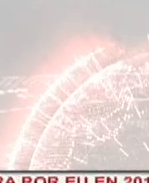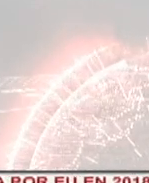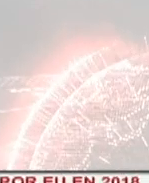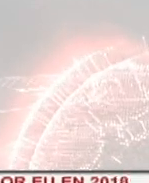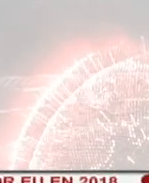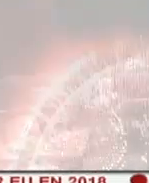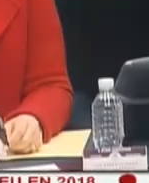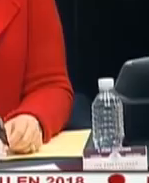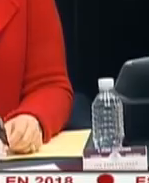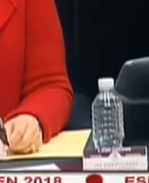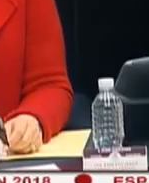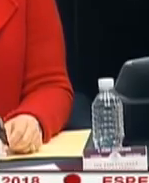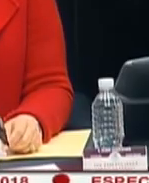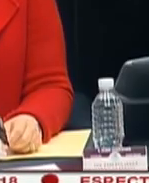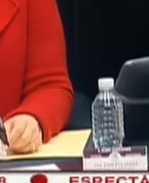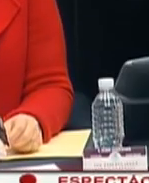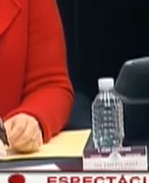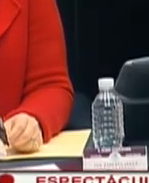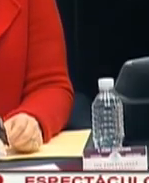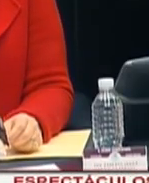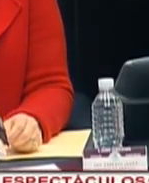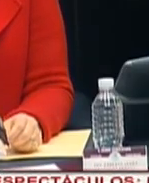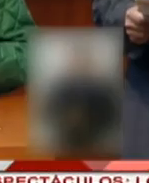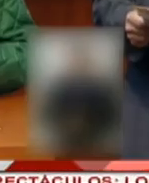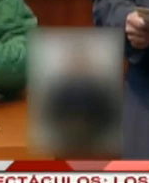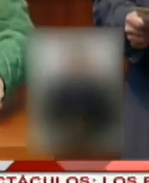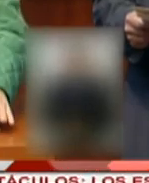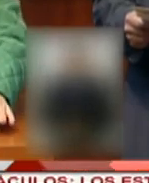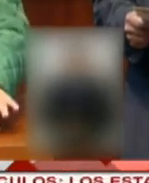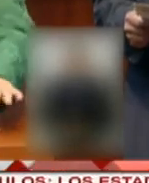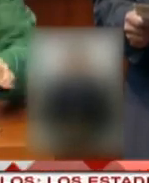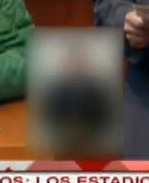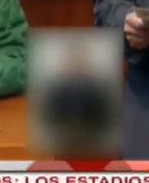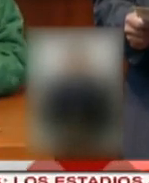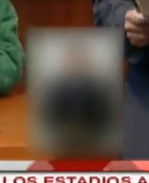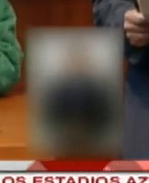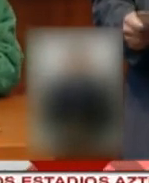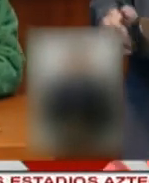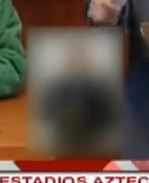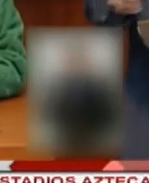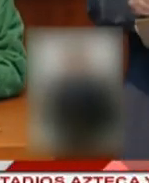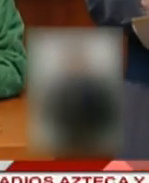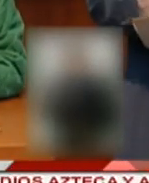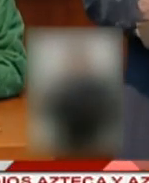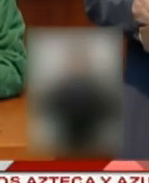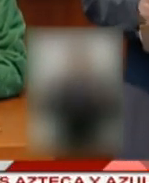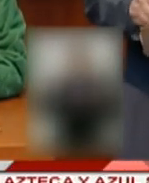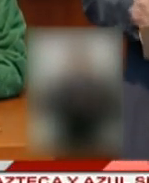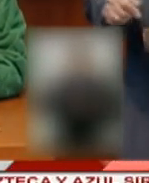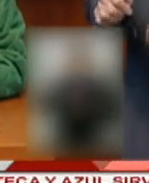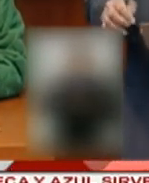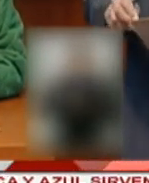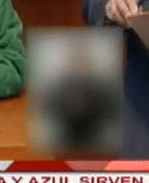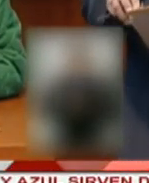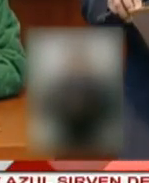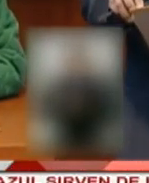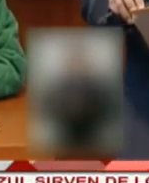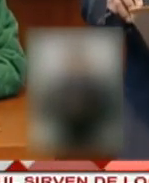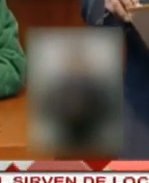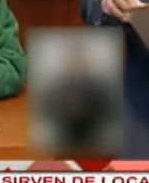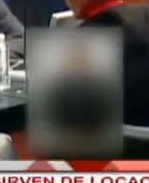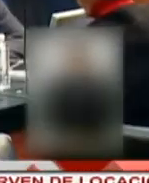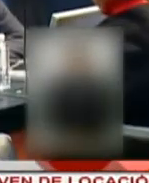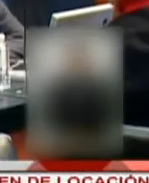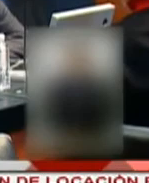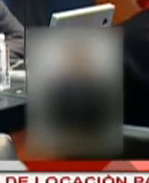tenía México. Va a sonar un poco exagerado lo que voy a decir, pero desde 1824, cuando se incluye por primera vez el concepto de seguridad